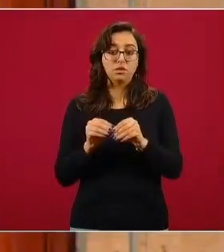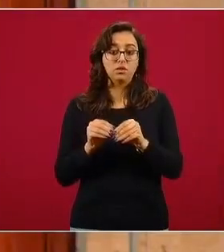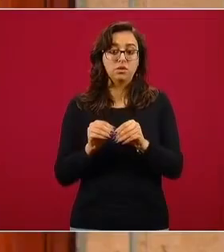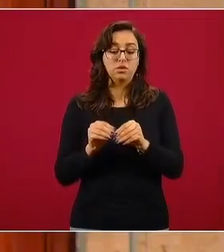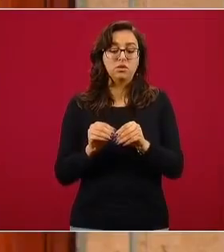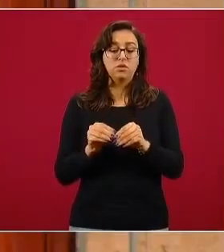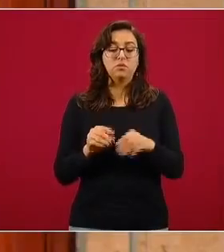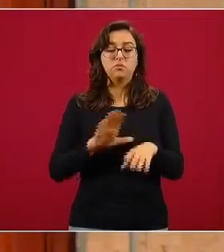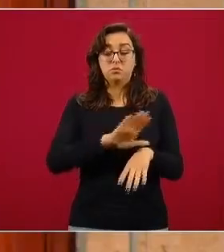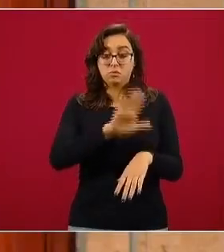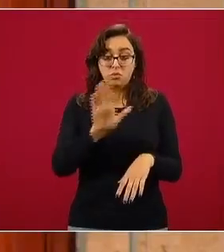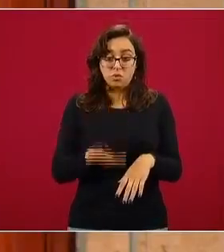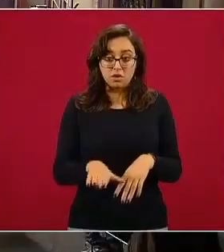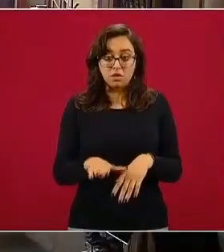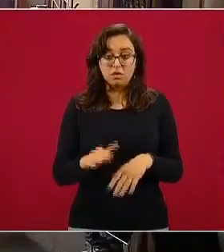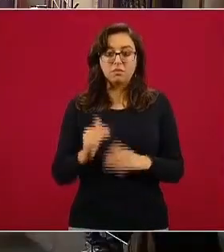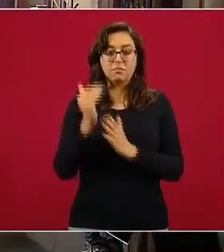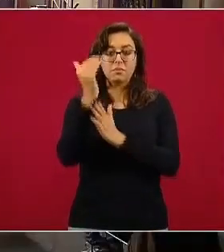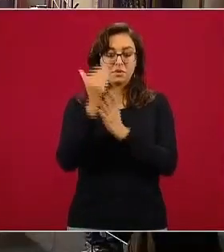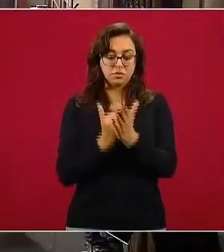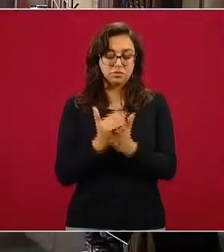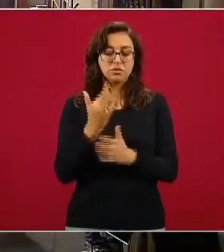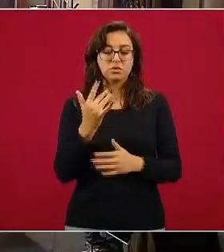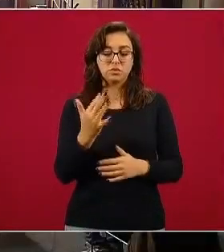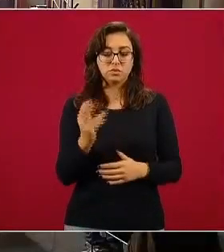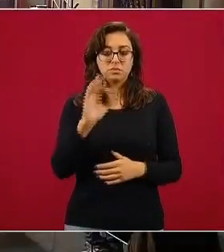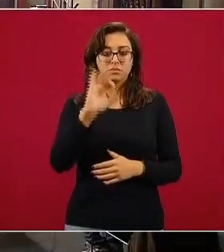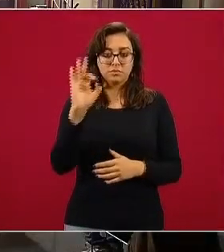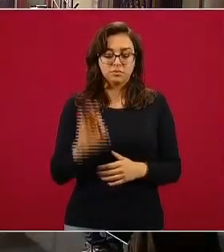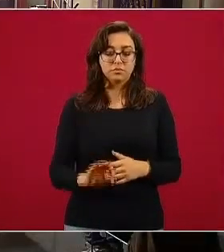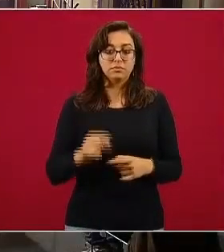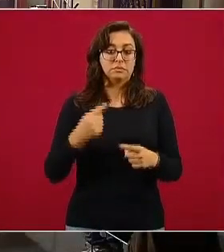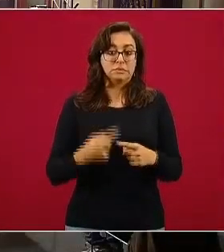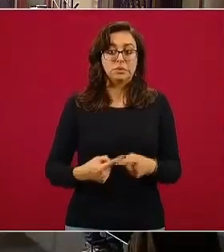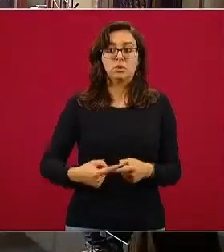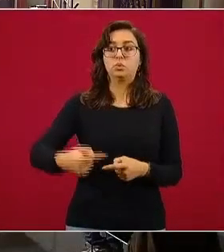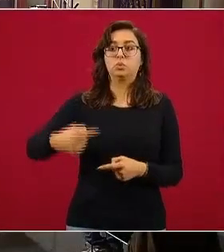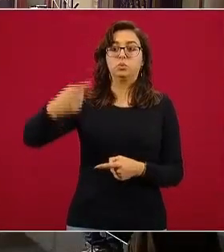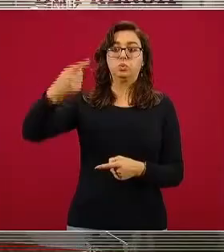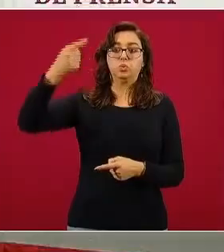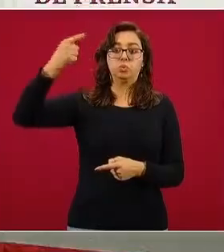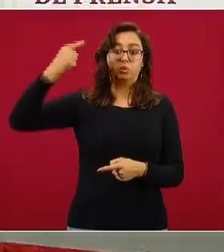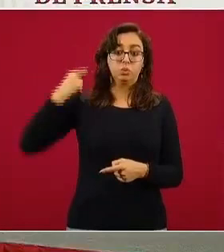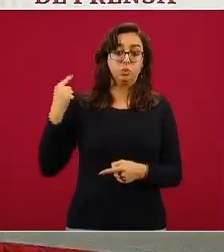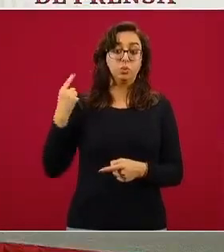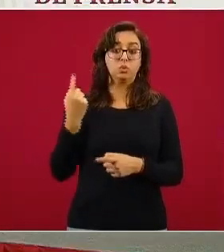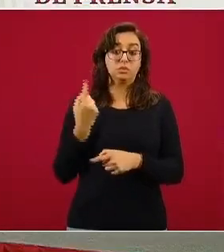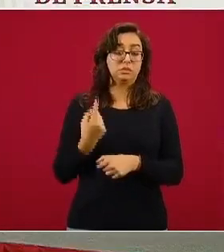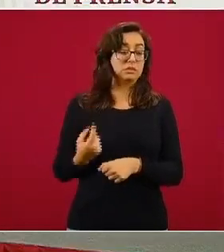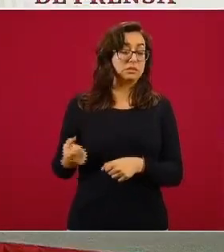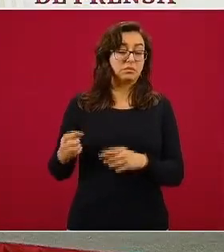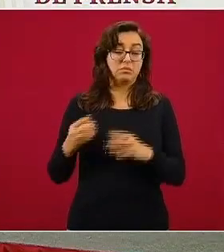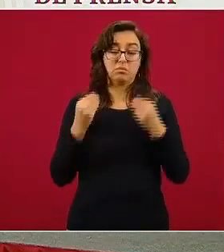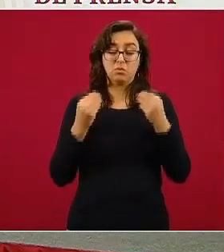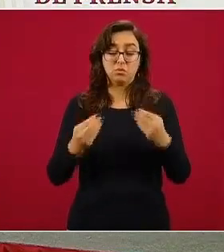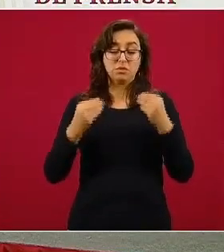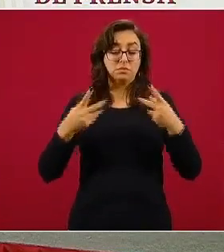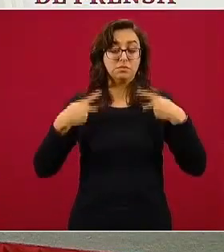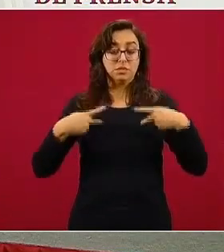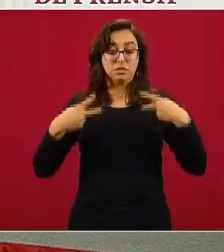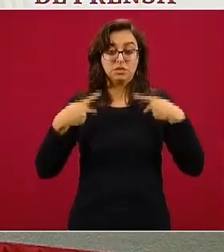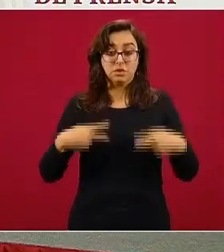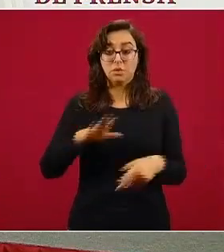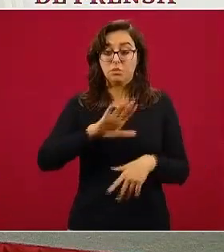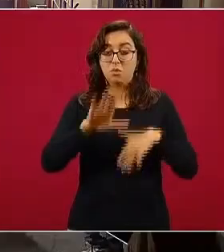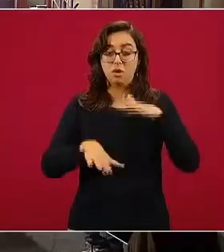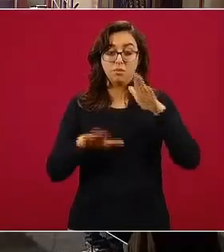la semana epidemiológica en donde tuvimos la mayoría de defunciones en lo que va de la epidemia de COVID en México, que es la